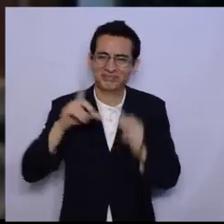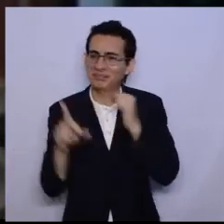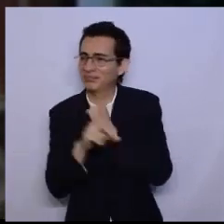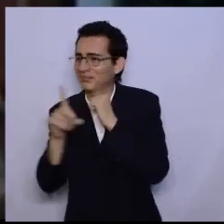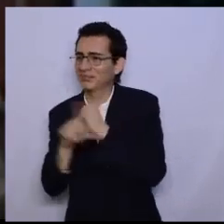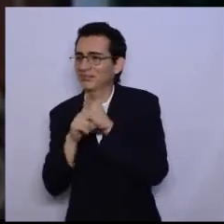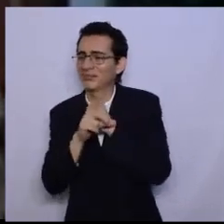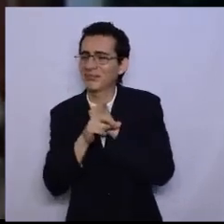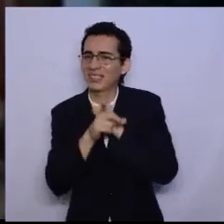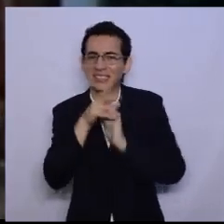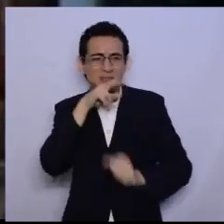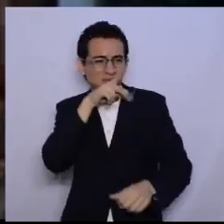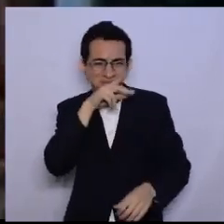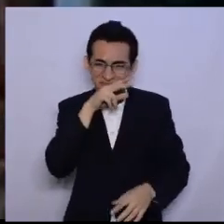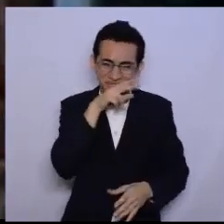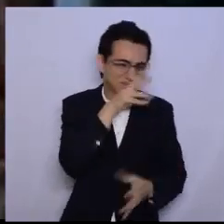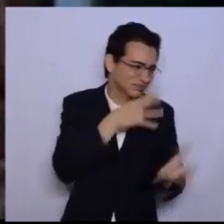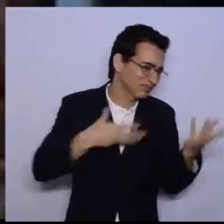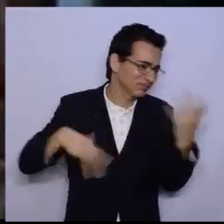hay desesperanza